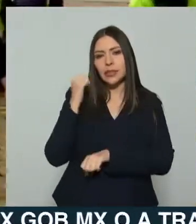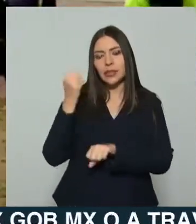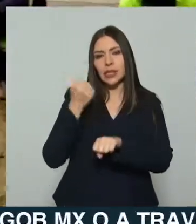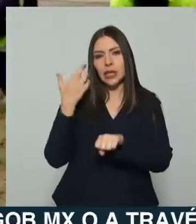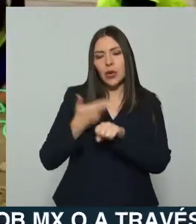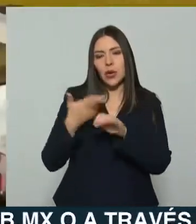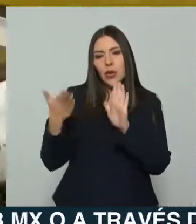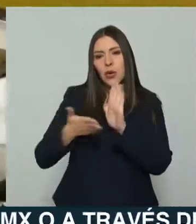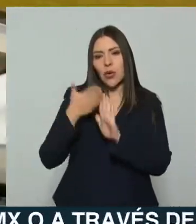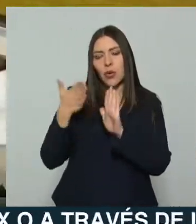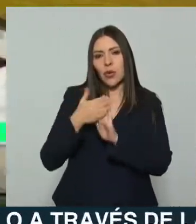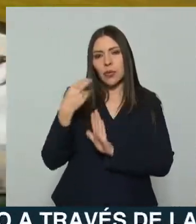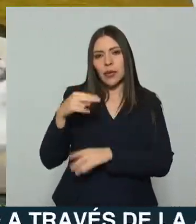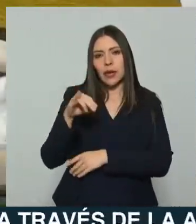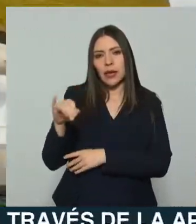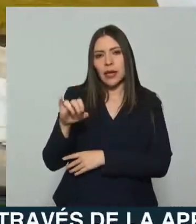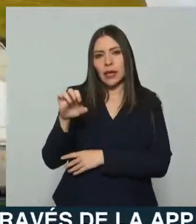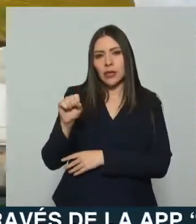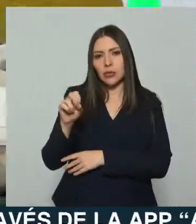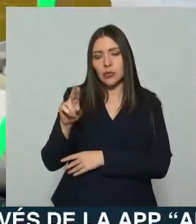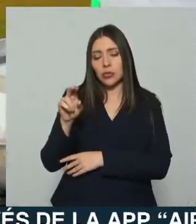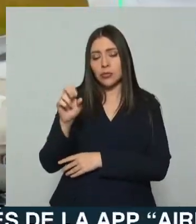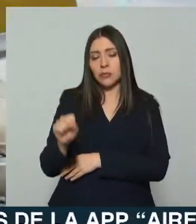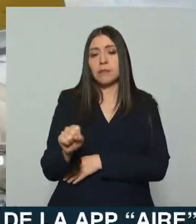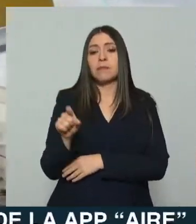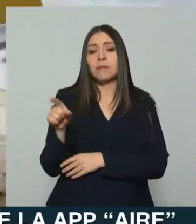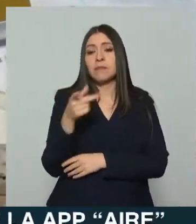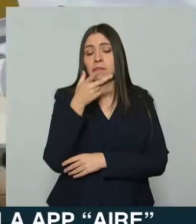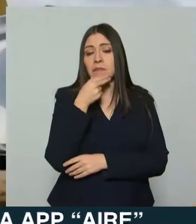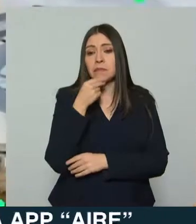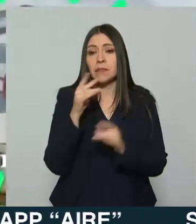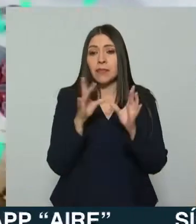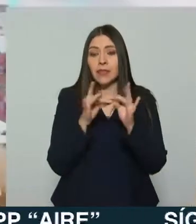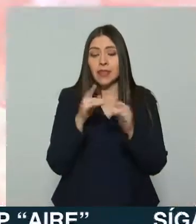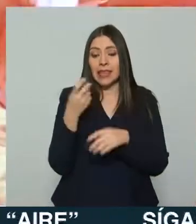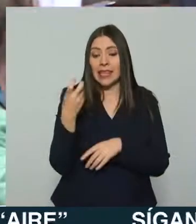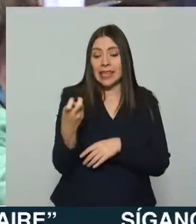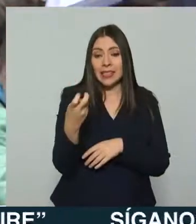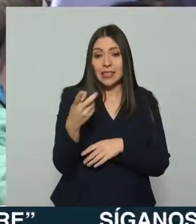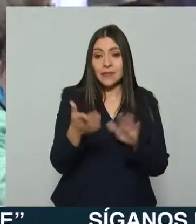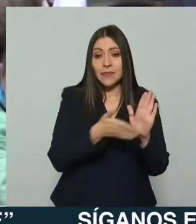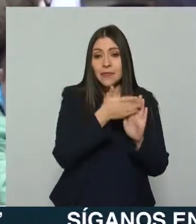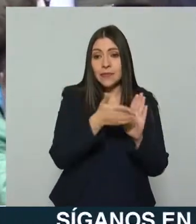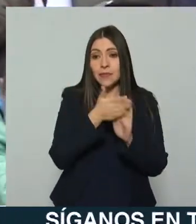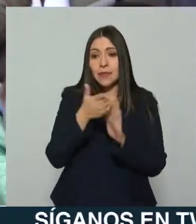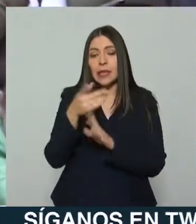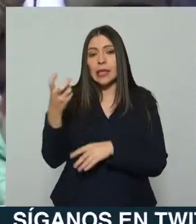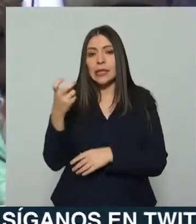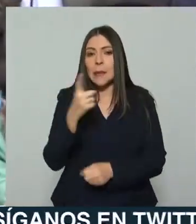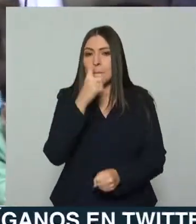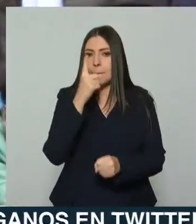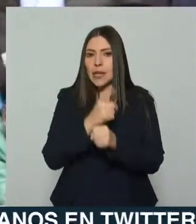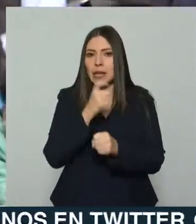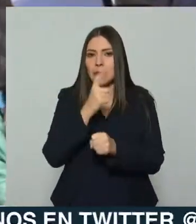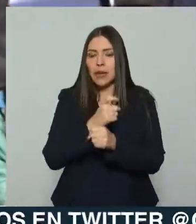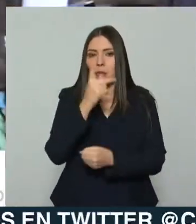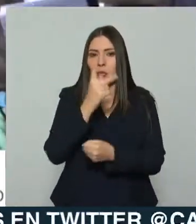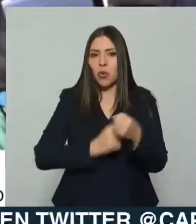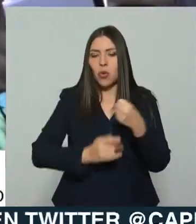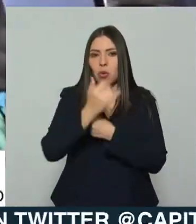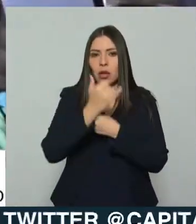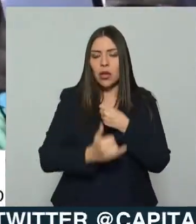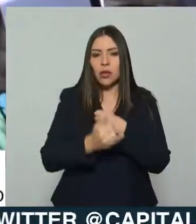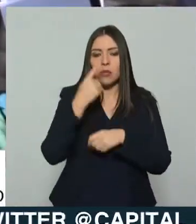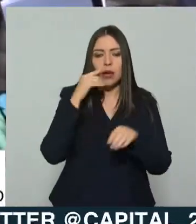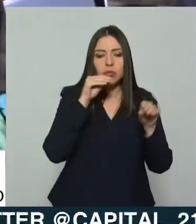Antonio Esteban Medina, informó que este es el primer proyecto de Sembrando Parques. En este caso, un lugar